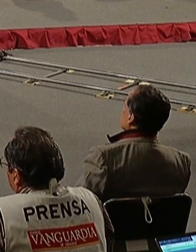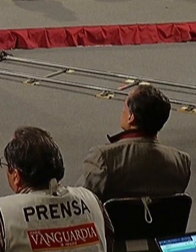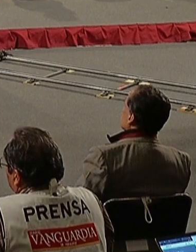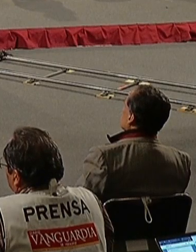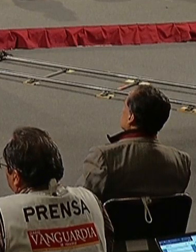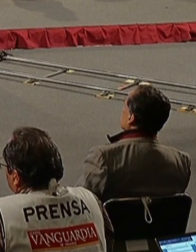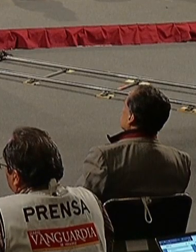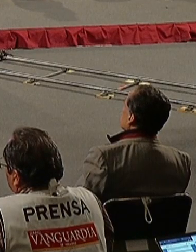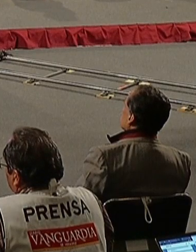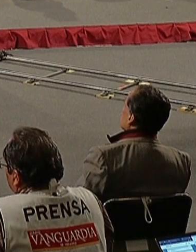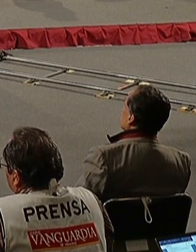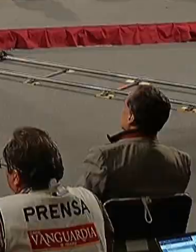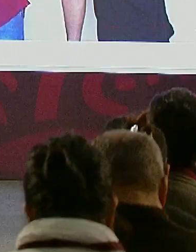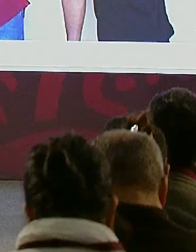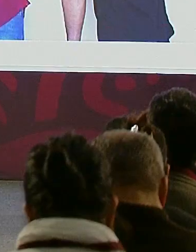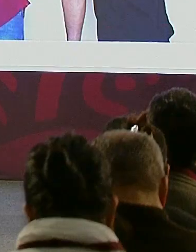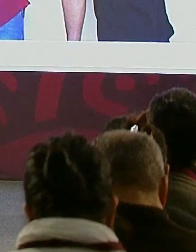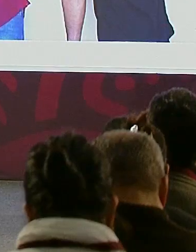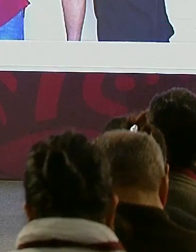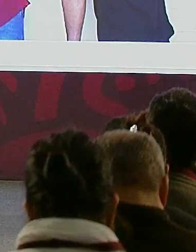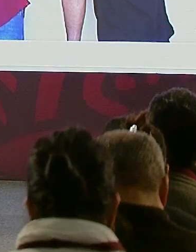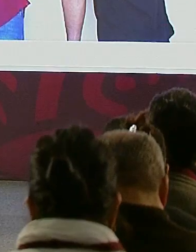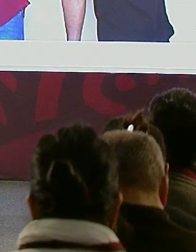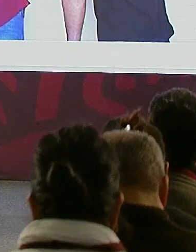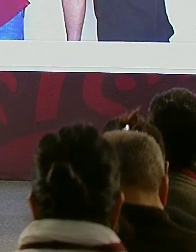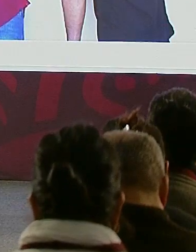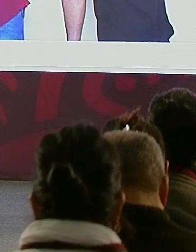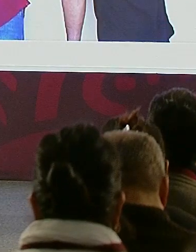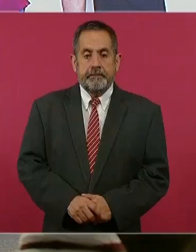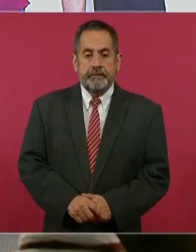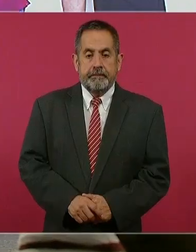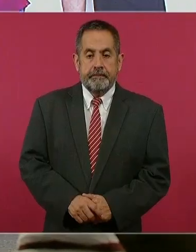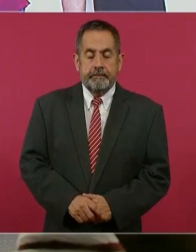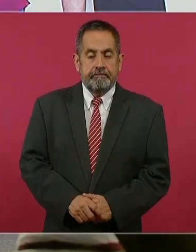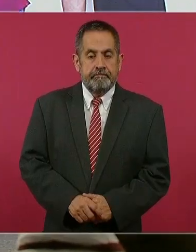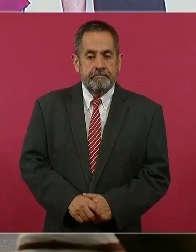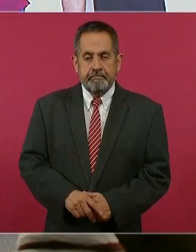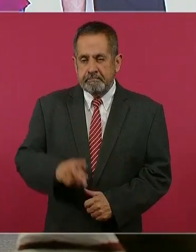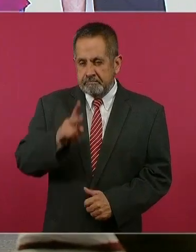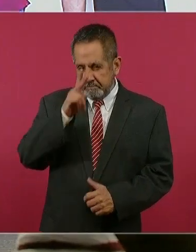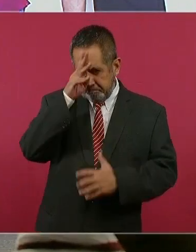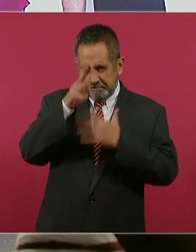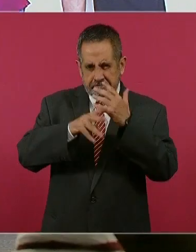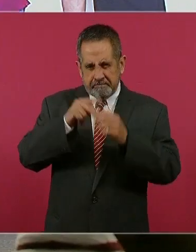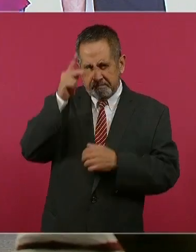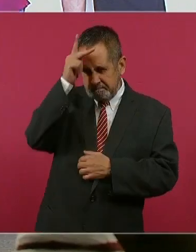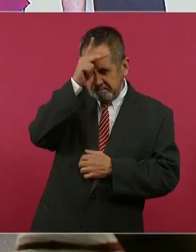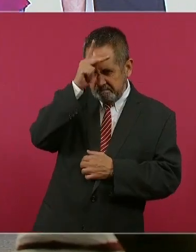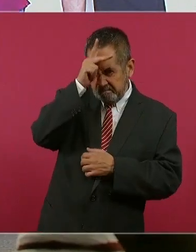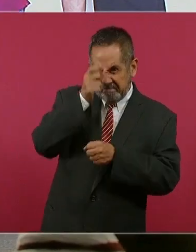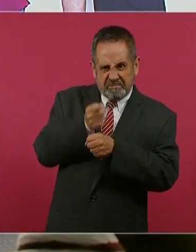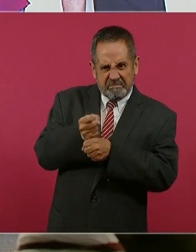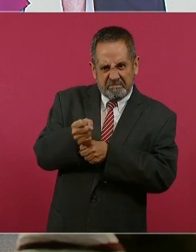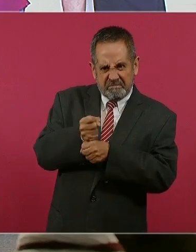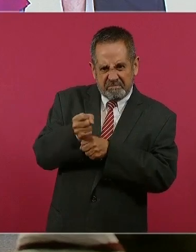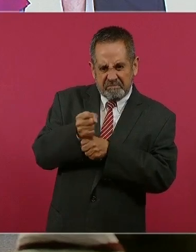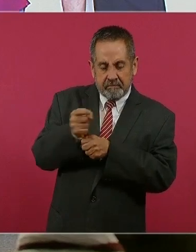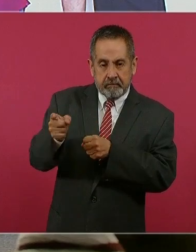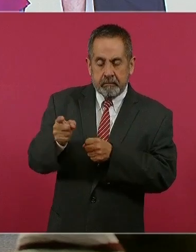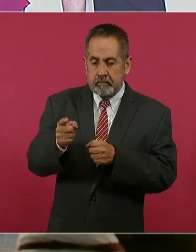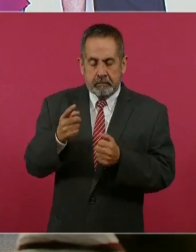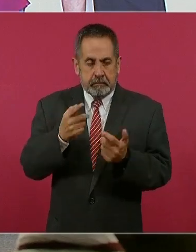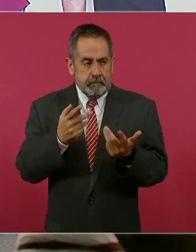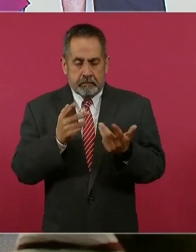en donde hay un daño directo corporal, violencia psicológica, que muchas veces tarda en ser identificada porque no deja